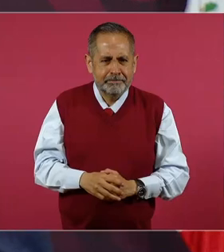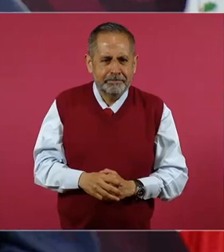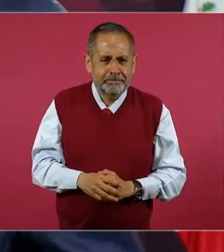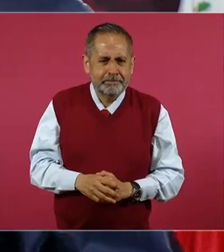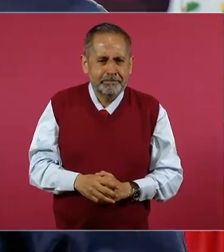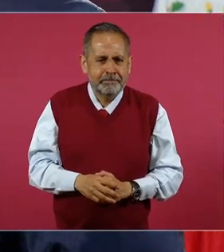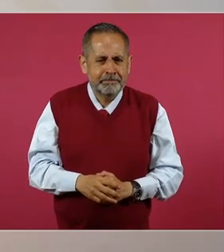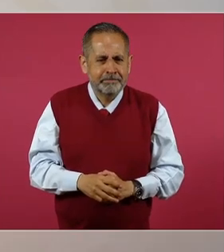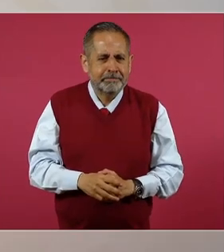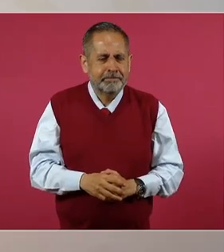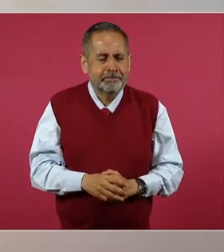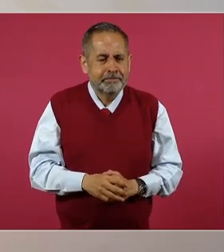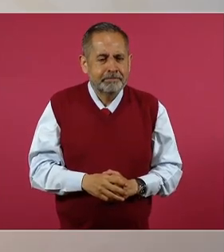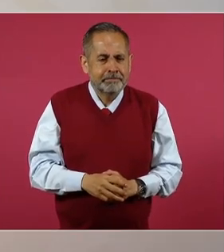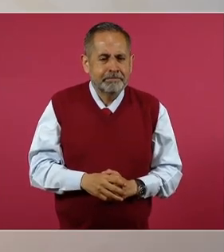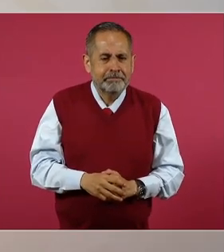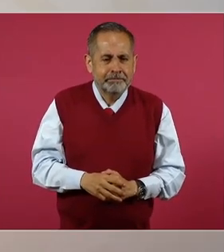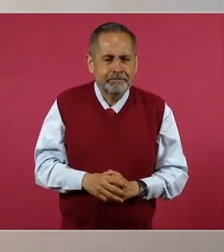decía